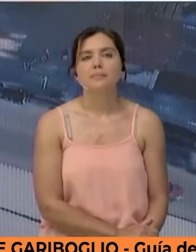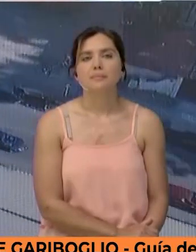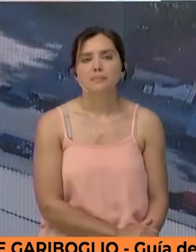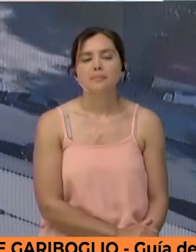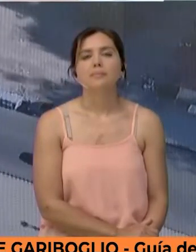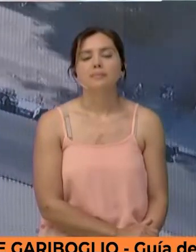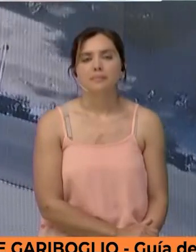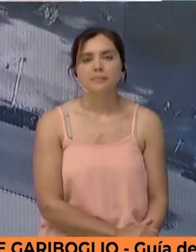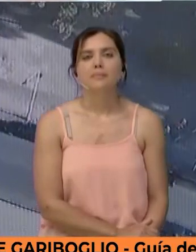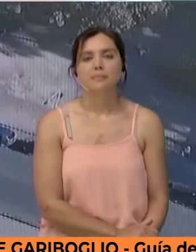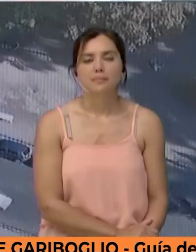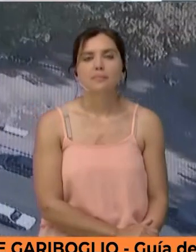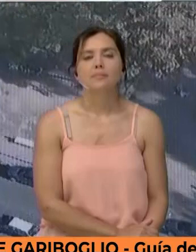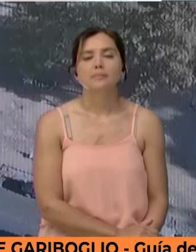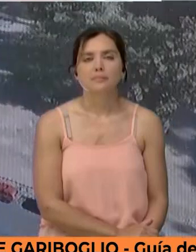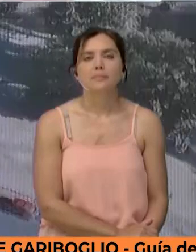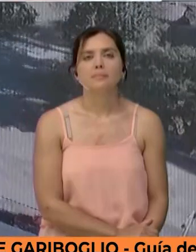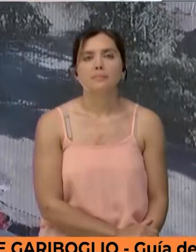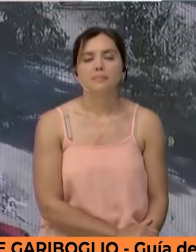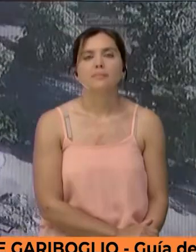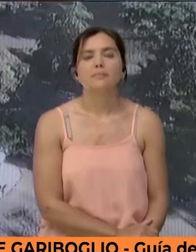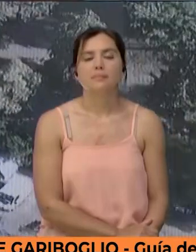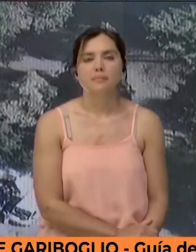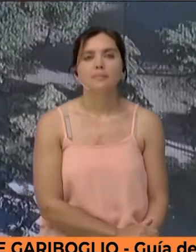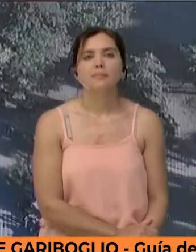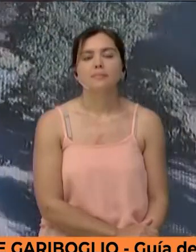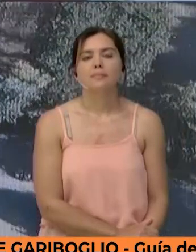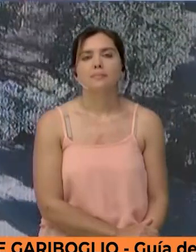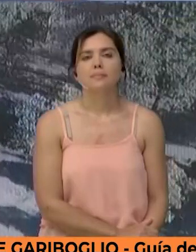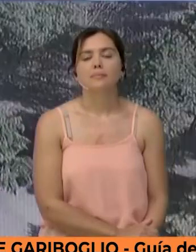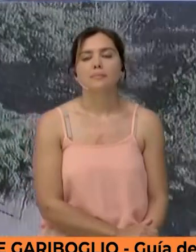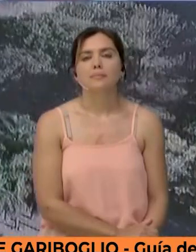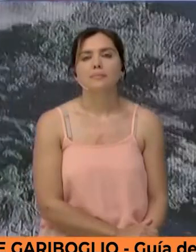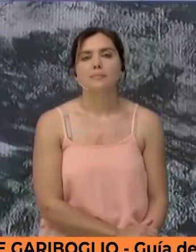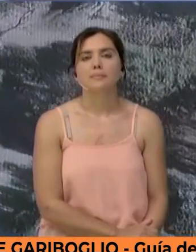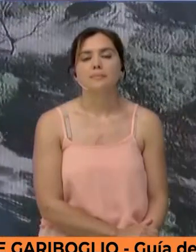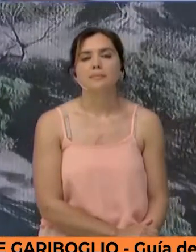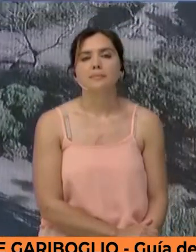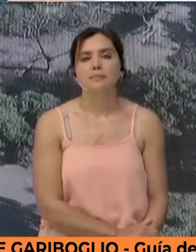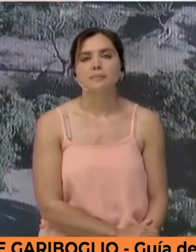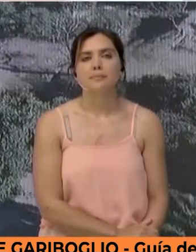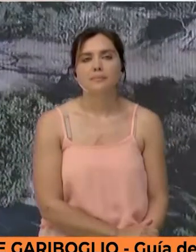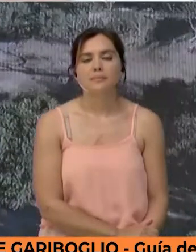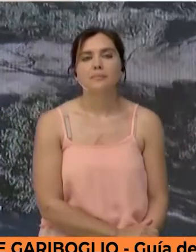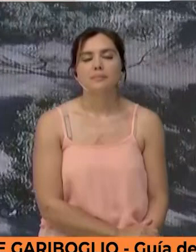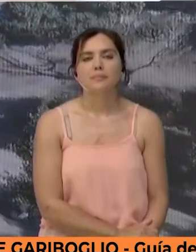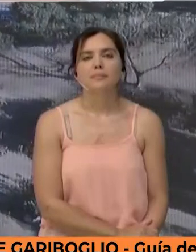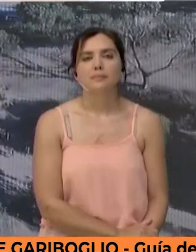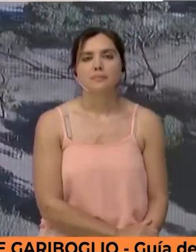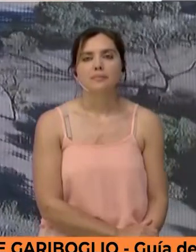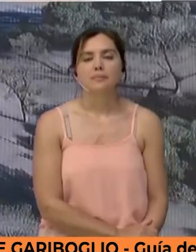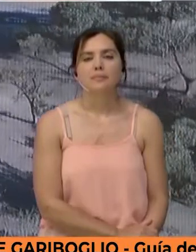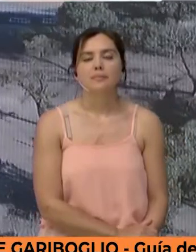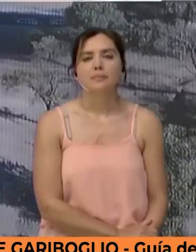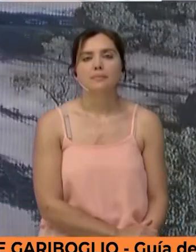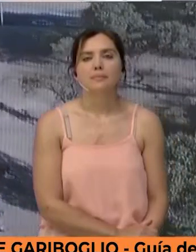esa característica, un turismo de naturaleza. La ciudad tiene ese turismo que creo que va hacia allá encaminado con turismo educativo, turismo